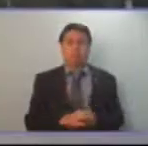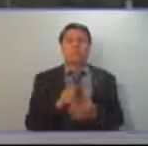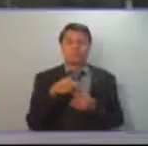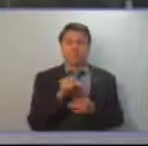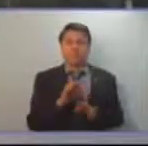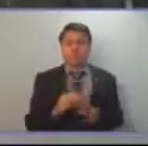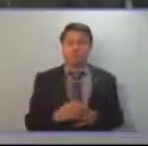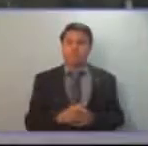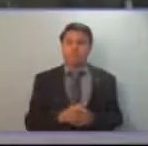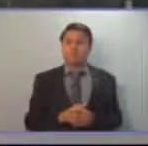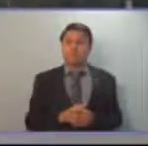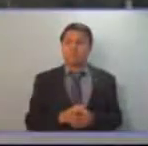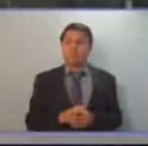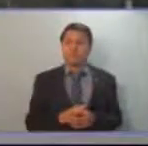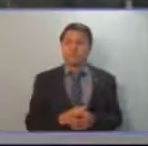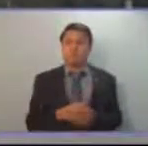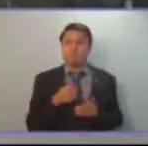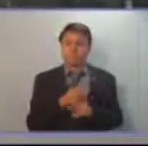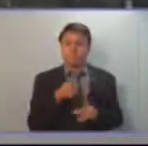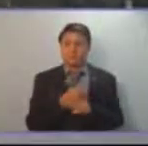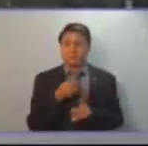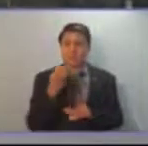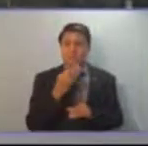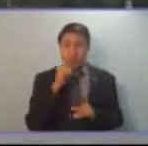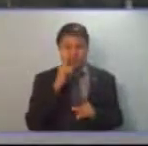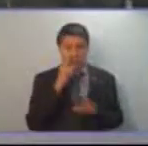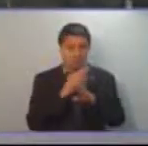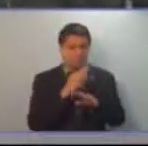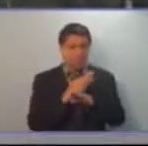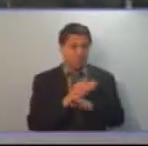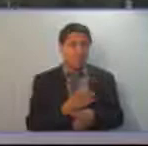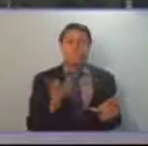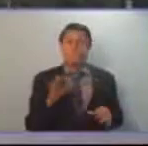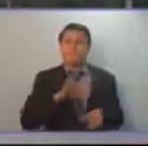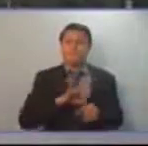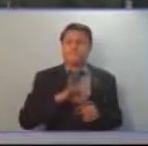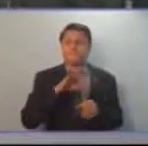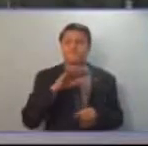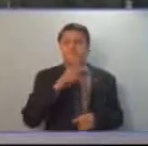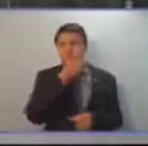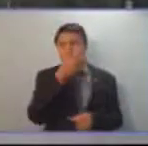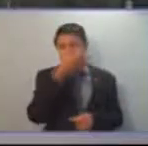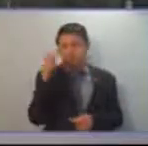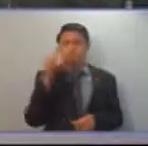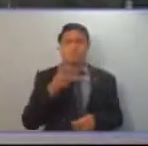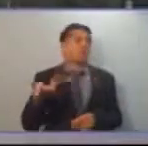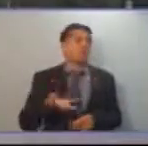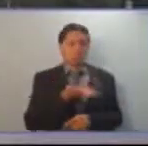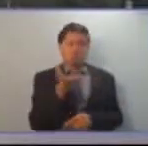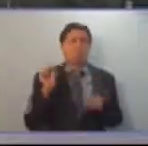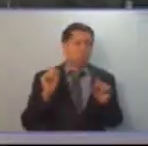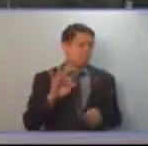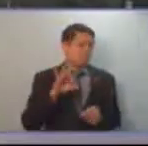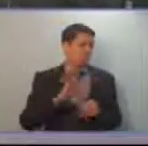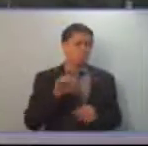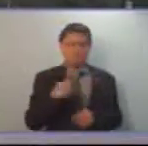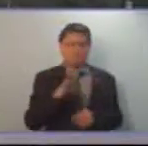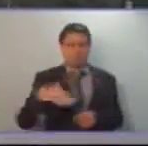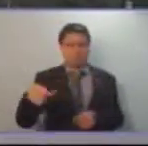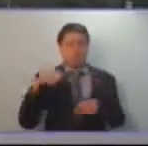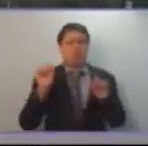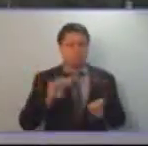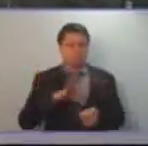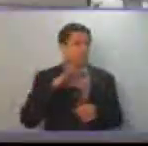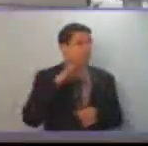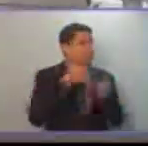es el principio que se resguarda, pero en la elección presidencial ellos van a poder votar en cualquier lugar.